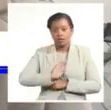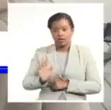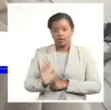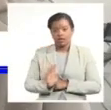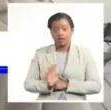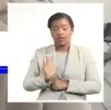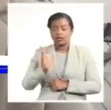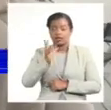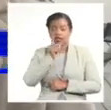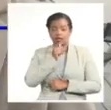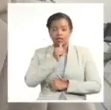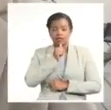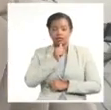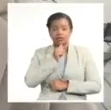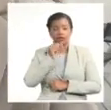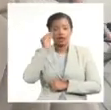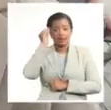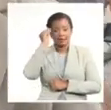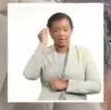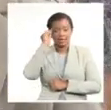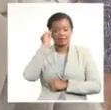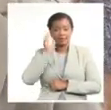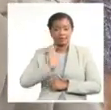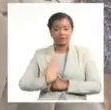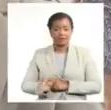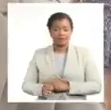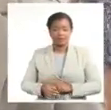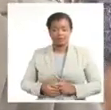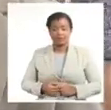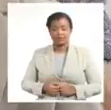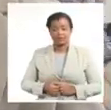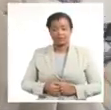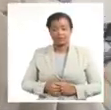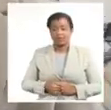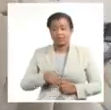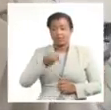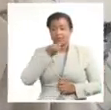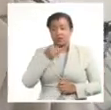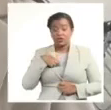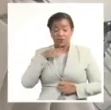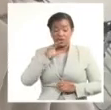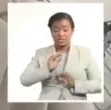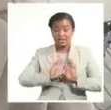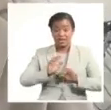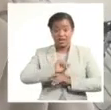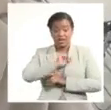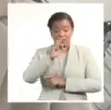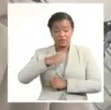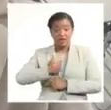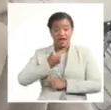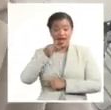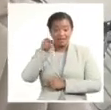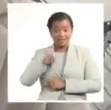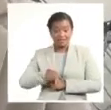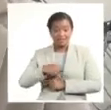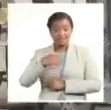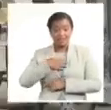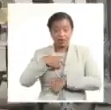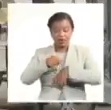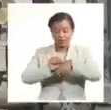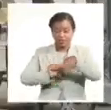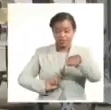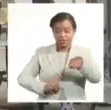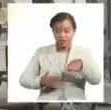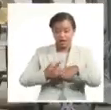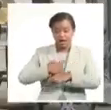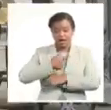grande, es algo que te abre muchas puertas, es la oportunidad que me da de decir, me estoy graduando de actriz, o sea, tengo un título de actriz.